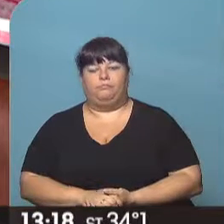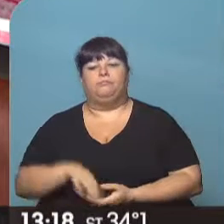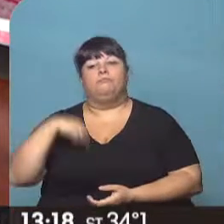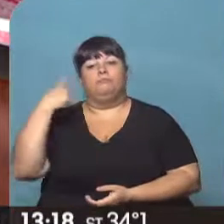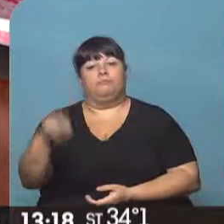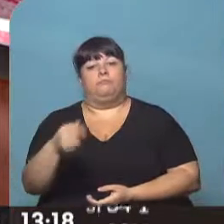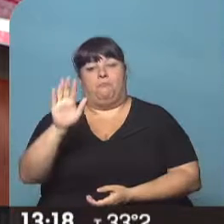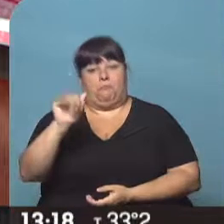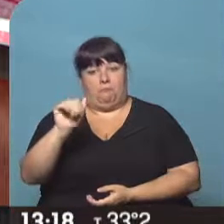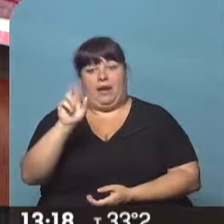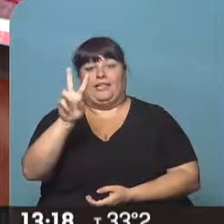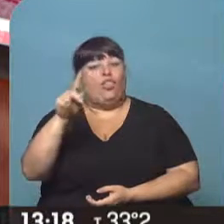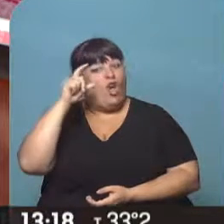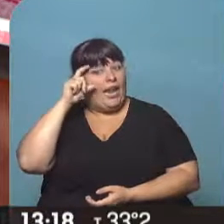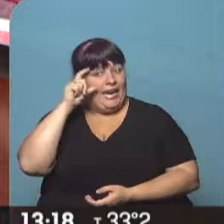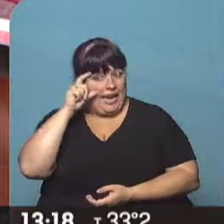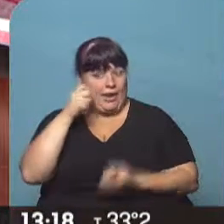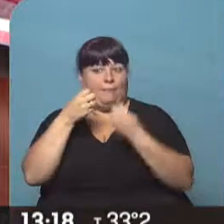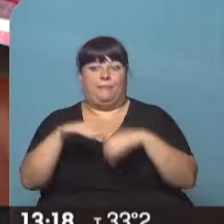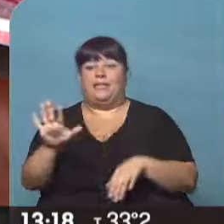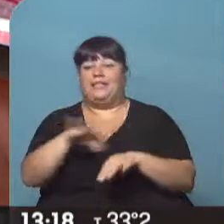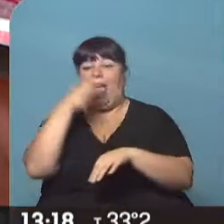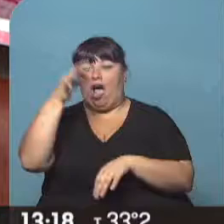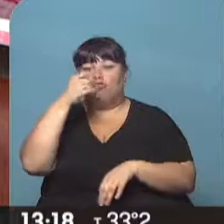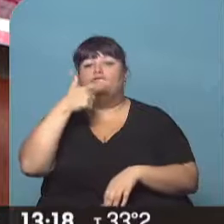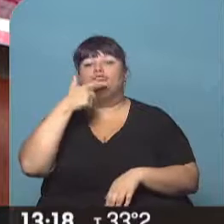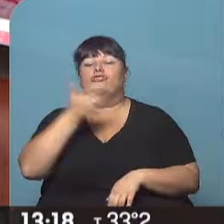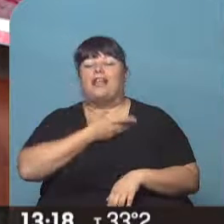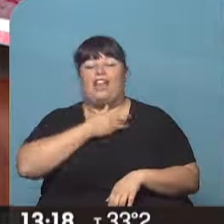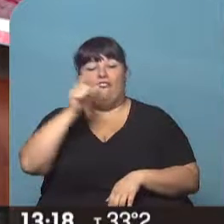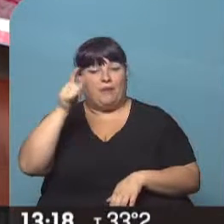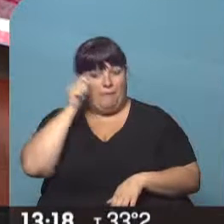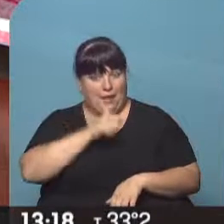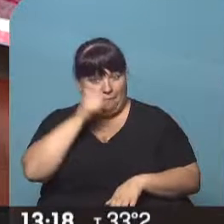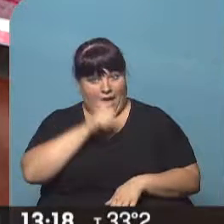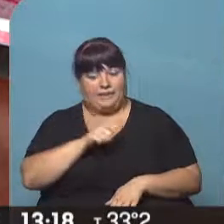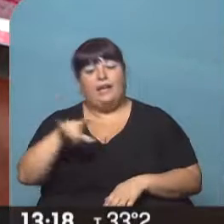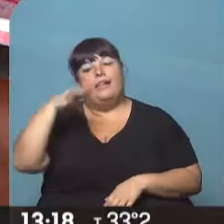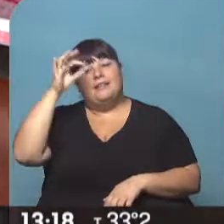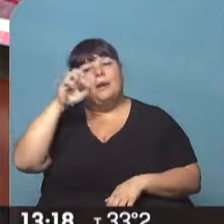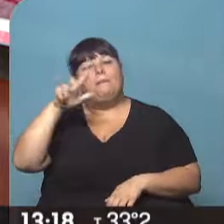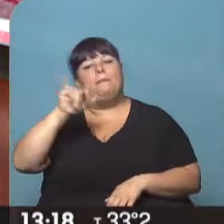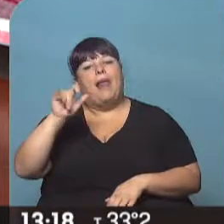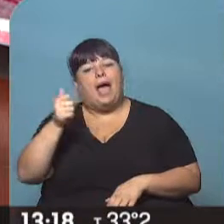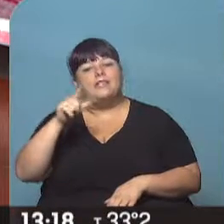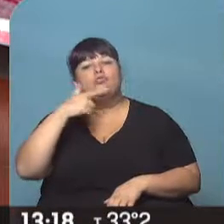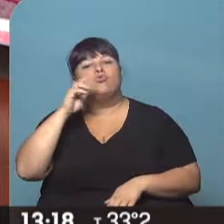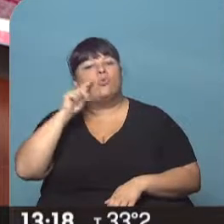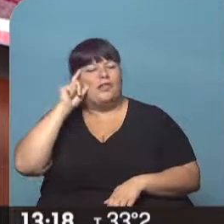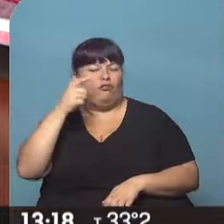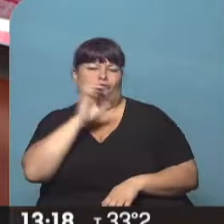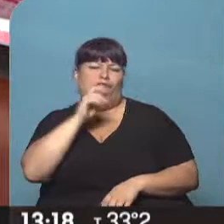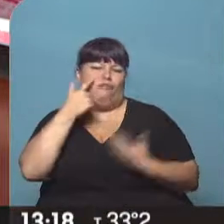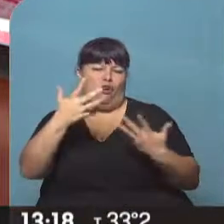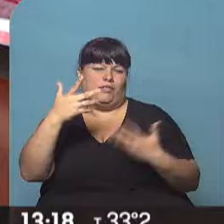El próximo martes 2 de enero va a estrenar en el Teatro Santa Fe de Mar del Plata la obra Plaza Suite, una de las comedias más